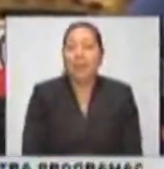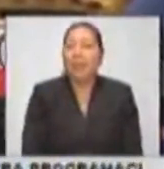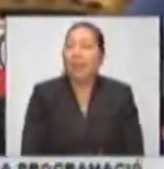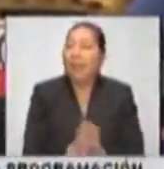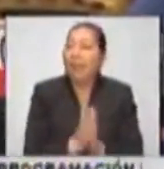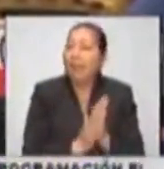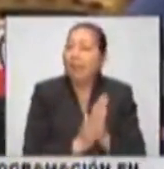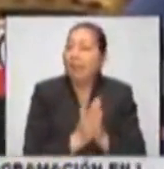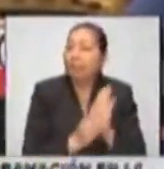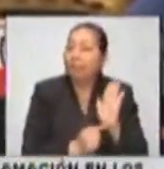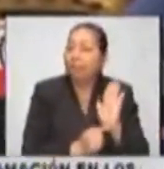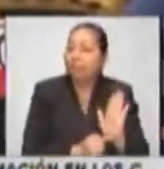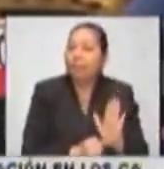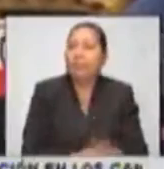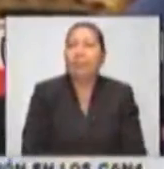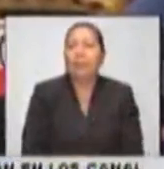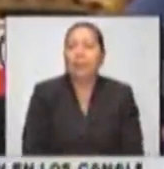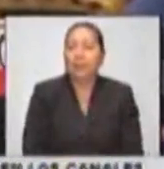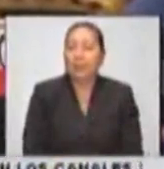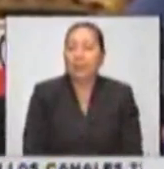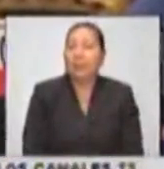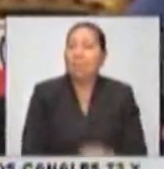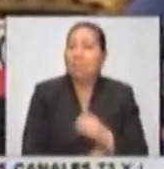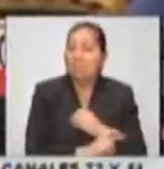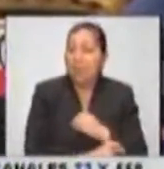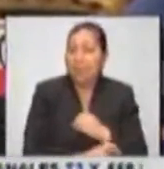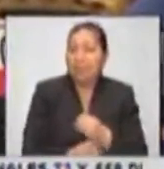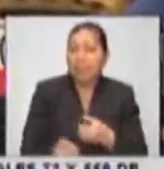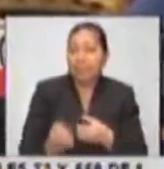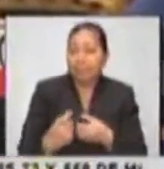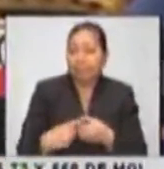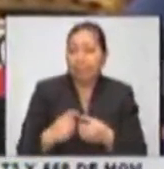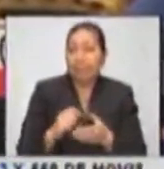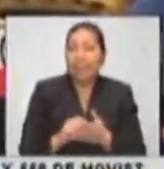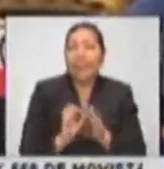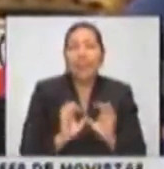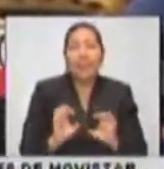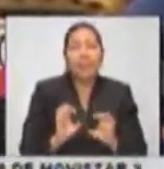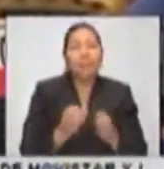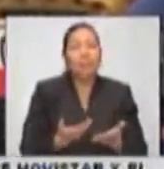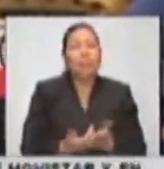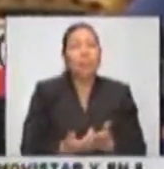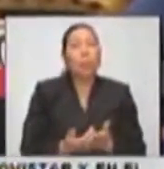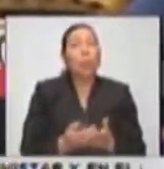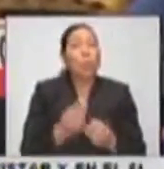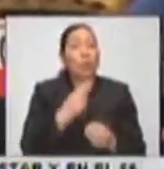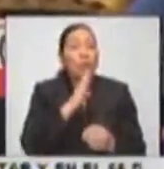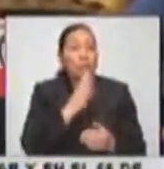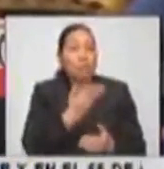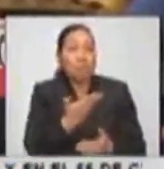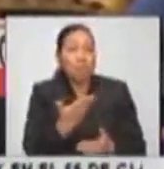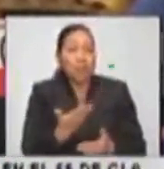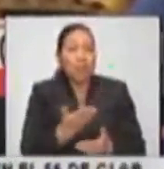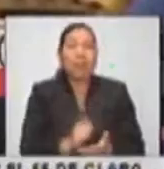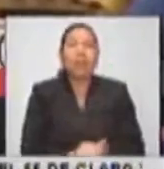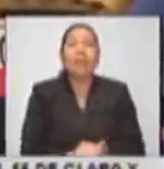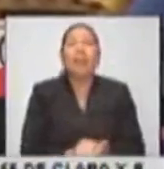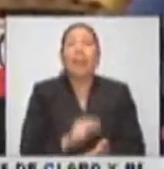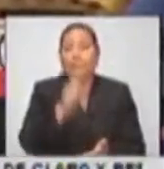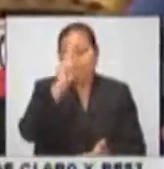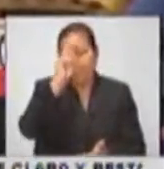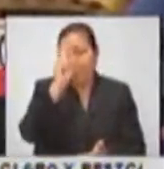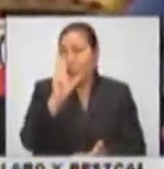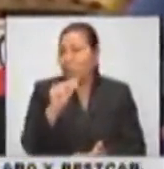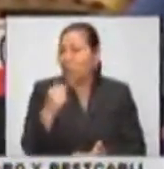aprovechamos de la presencia de los países miembros e hicimos una invocación, puesto que el Perú